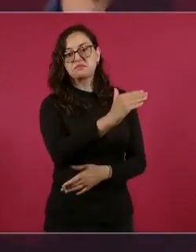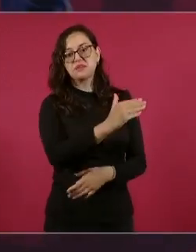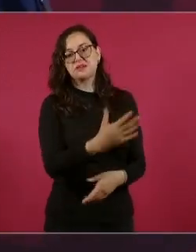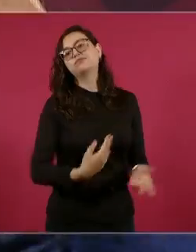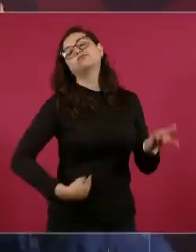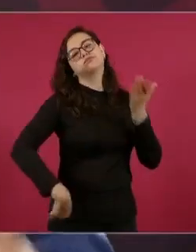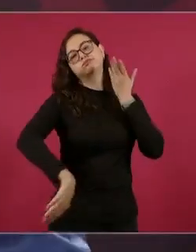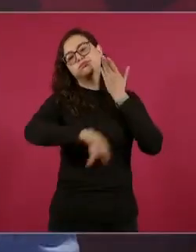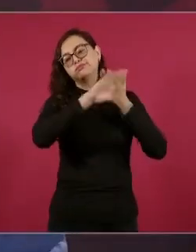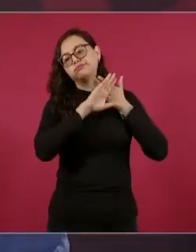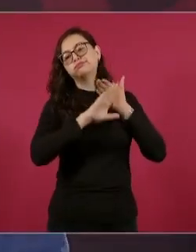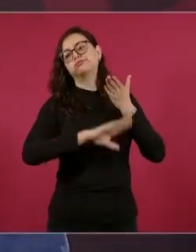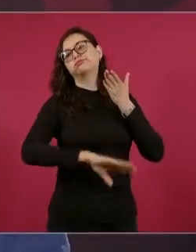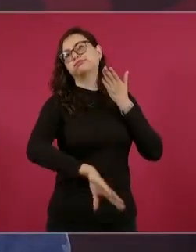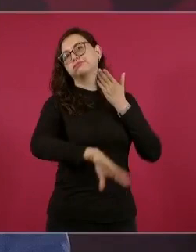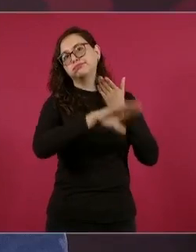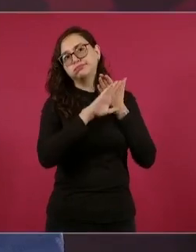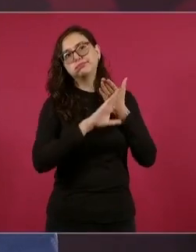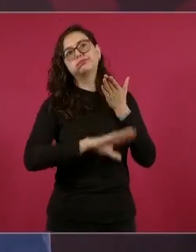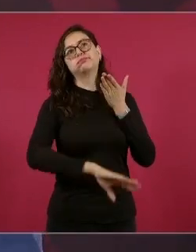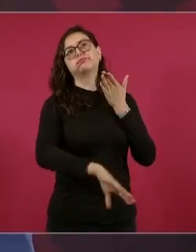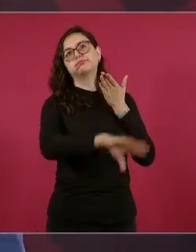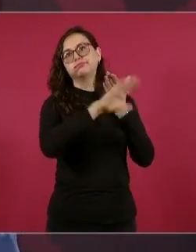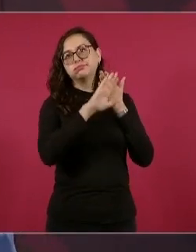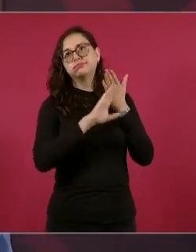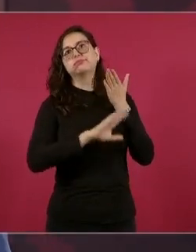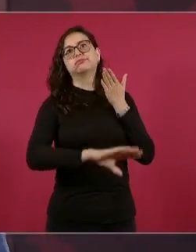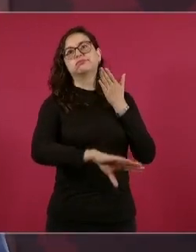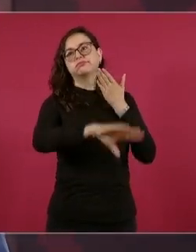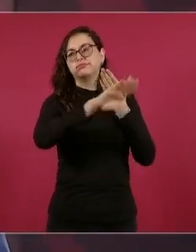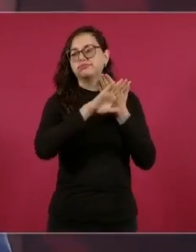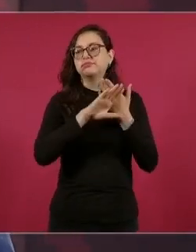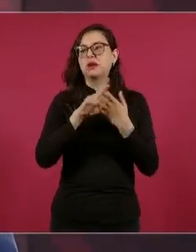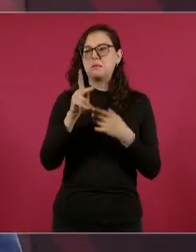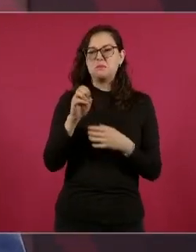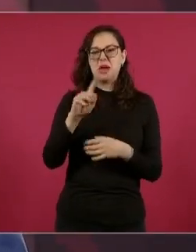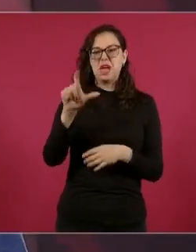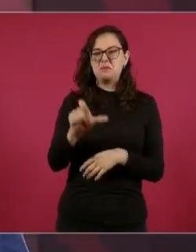opositores y son